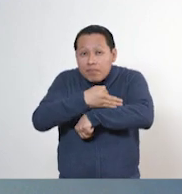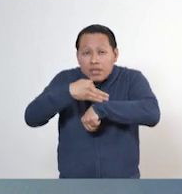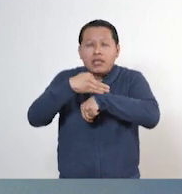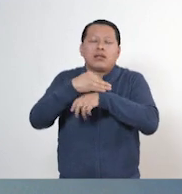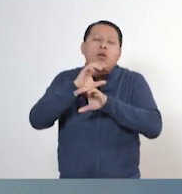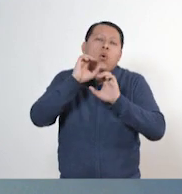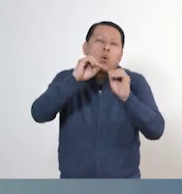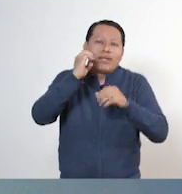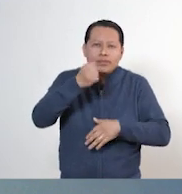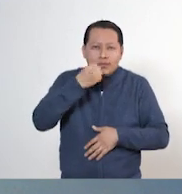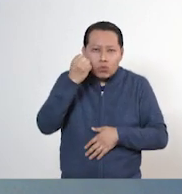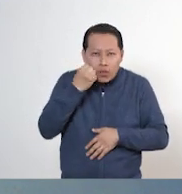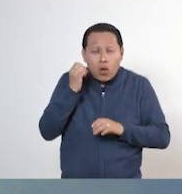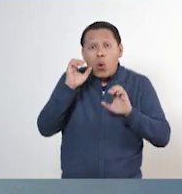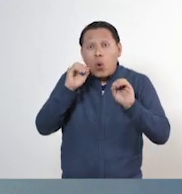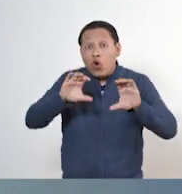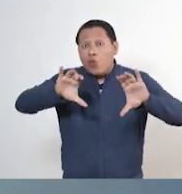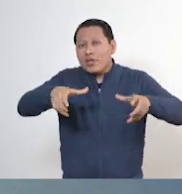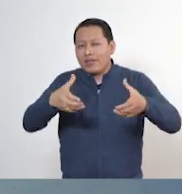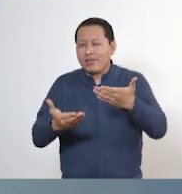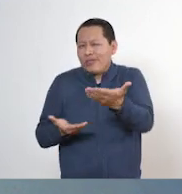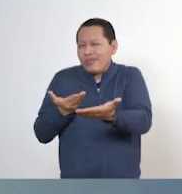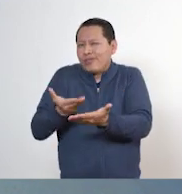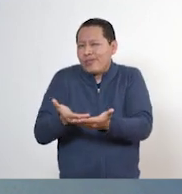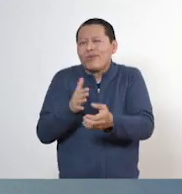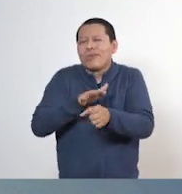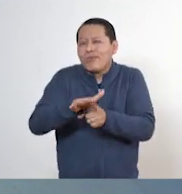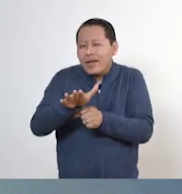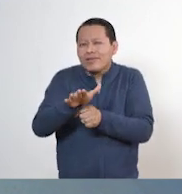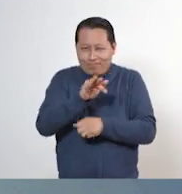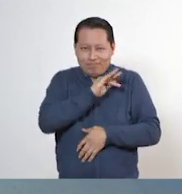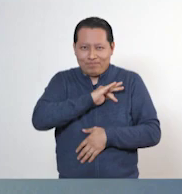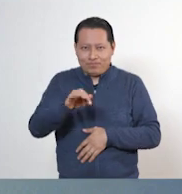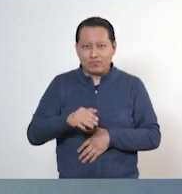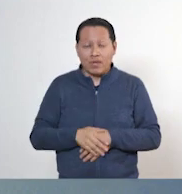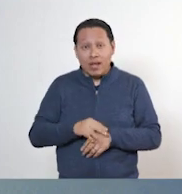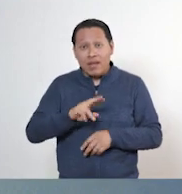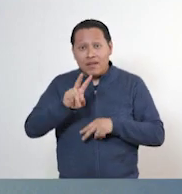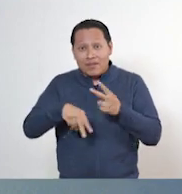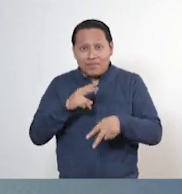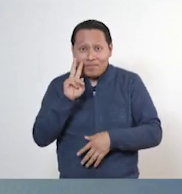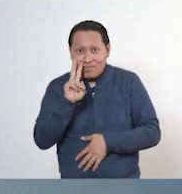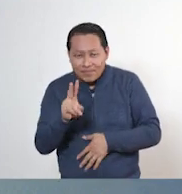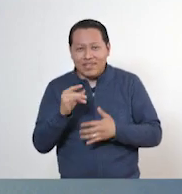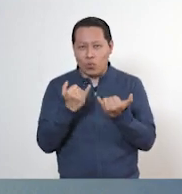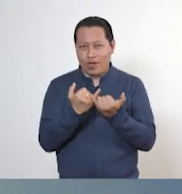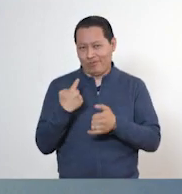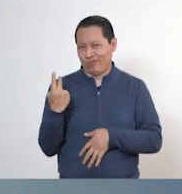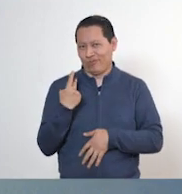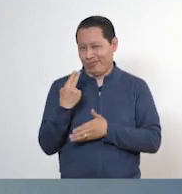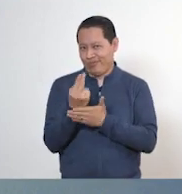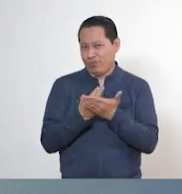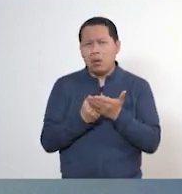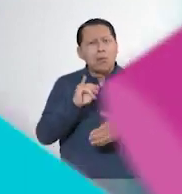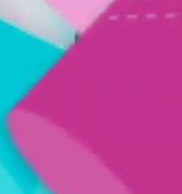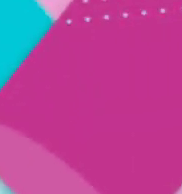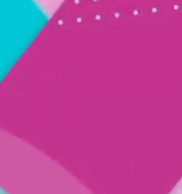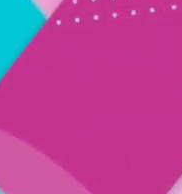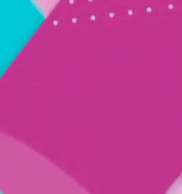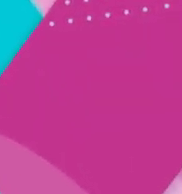su escuela e incluso a su comunidad. Exactamente. Vamos a verlo. Tú y yo también vamos a hacer nuestro dibujo. Claro, me encanta esto del